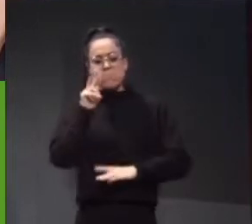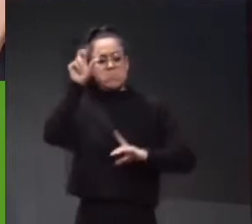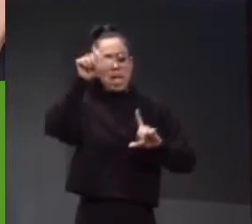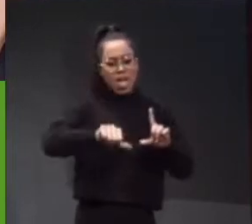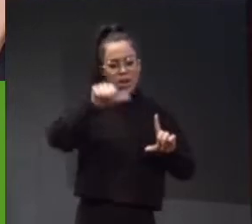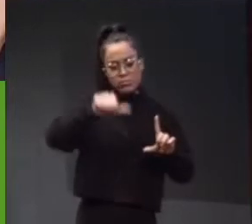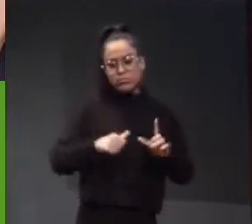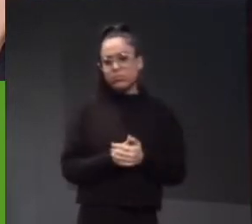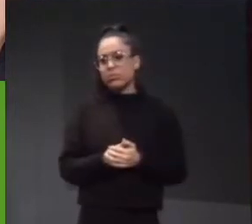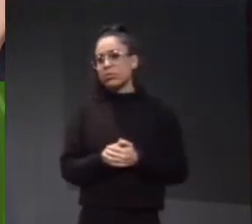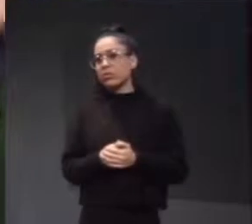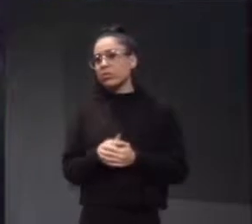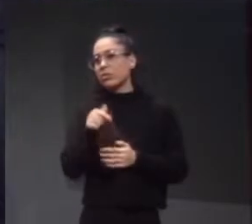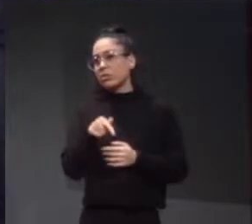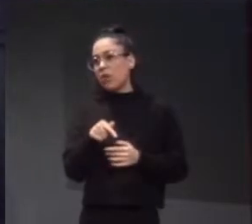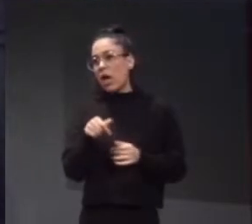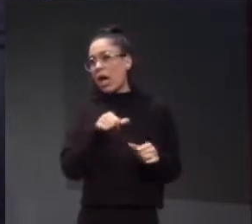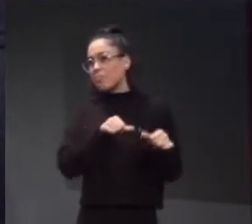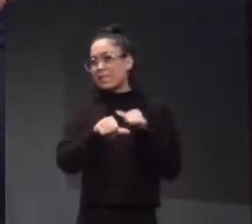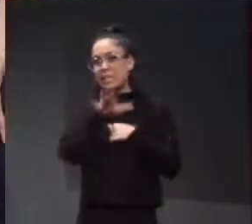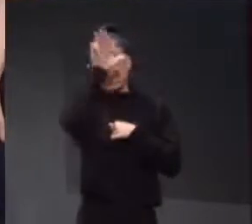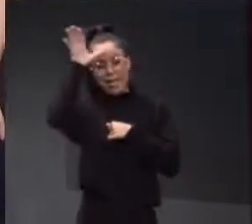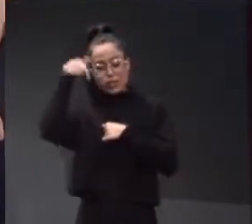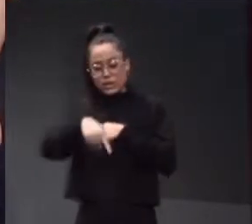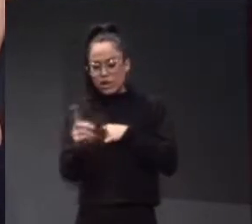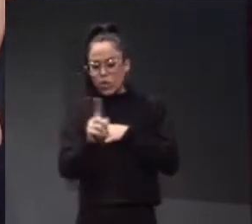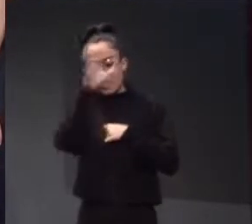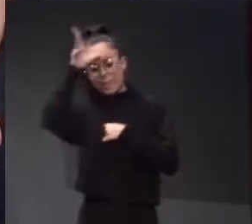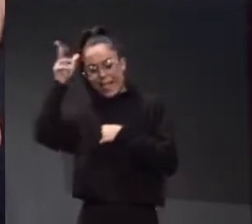será a partir de este verano no del otro